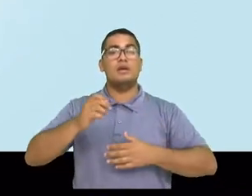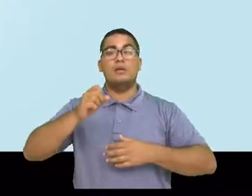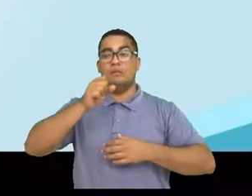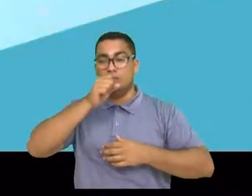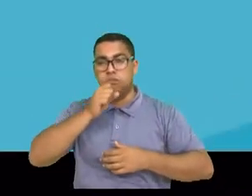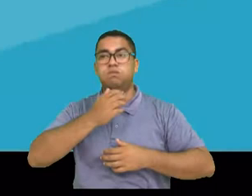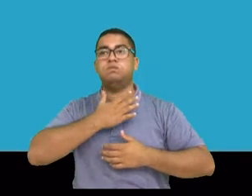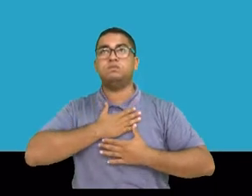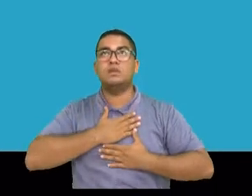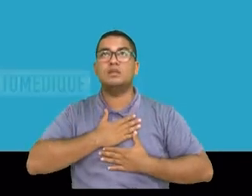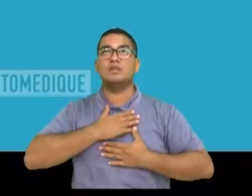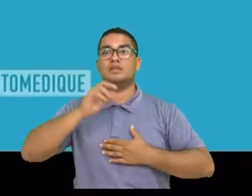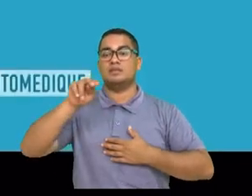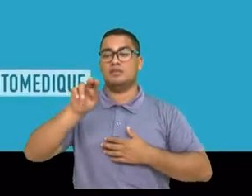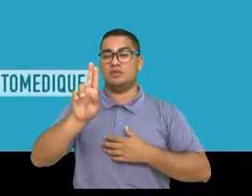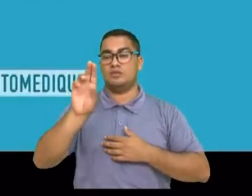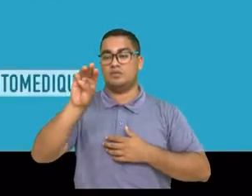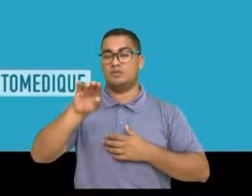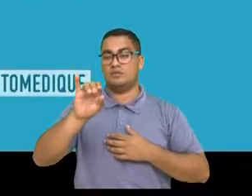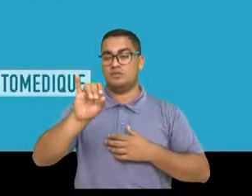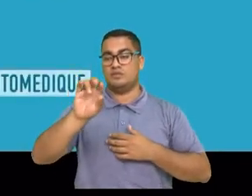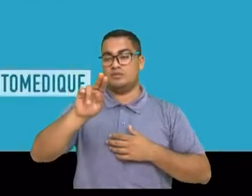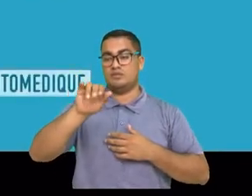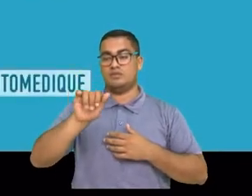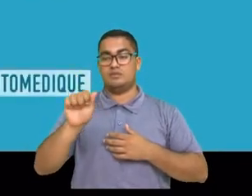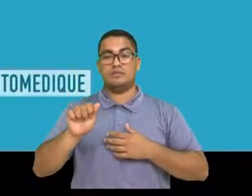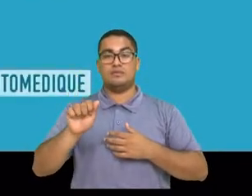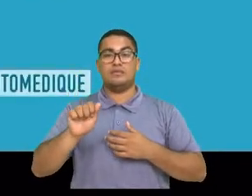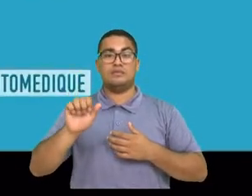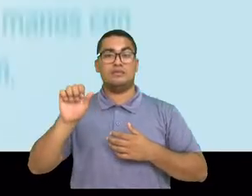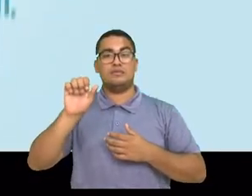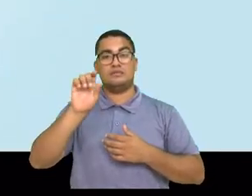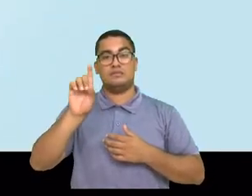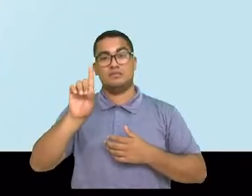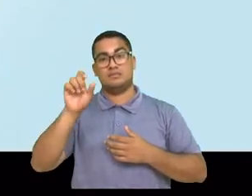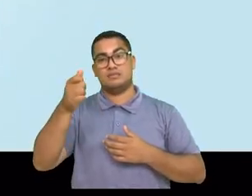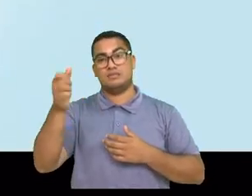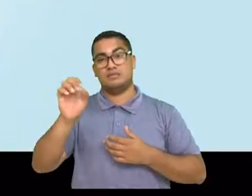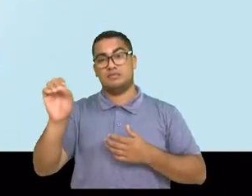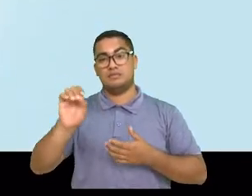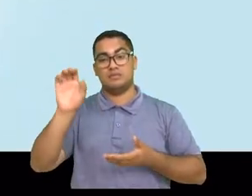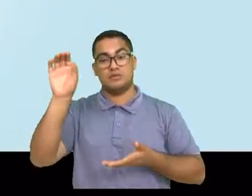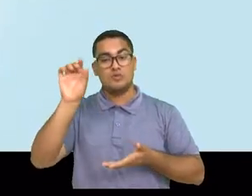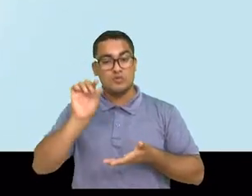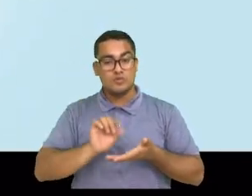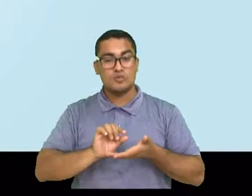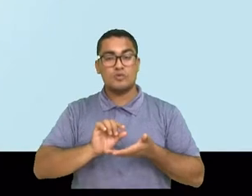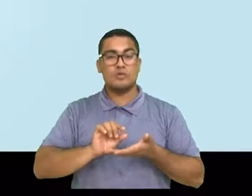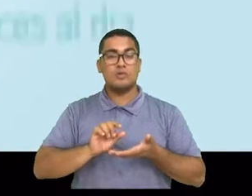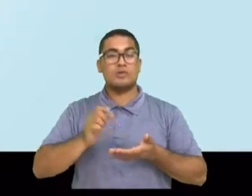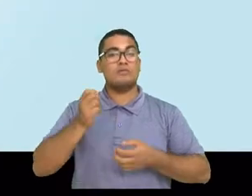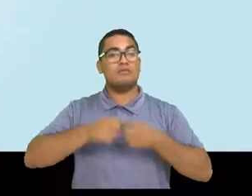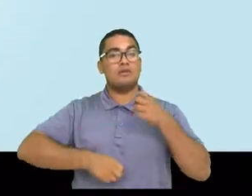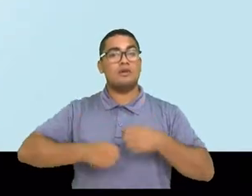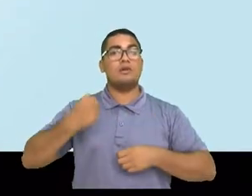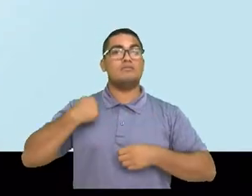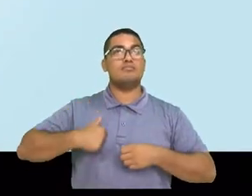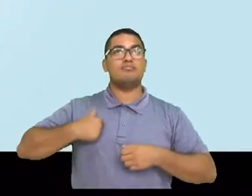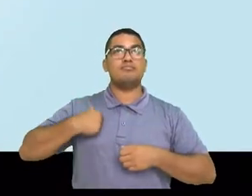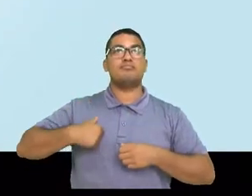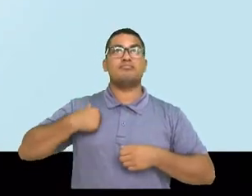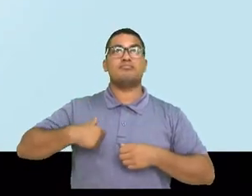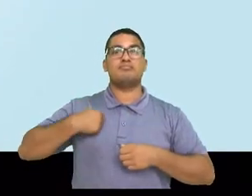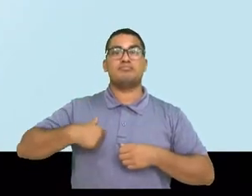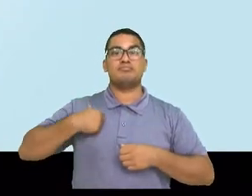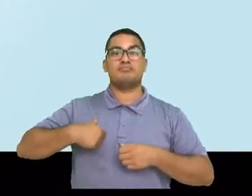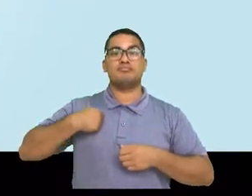un 16%. ¿Verdad? Y cuando hablamos de las diarreas, ¿verdad?, que nada tiene que ver con el coronavirus, solo el hecho de lavarte las